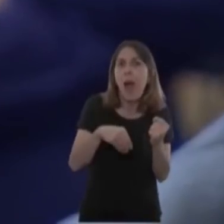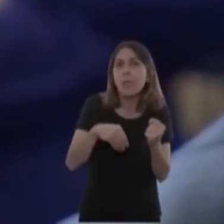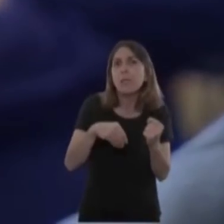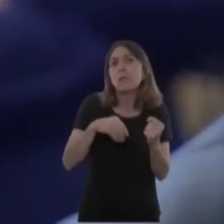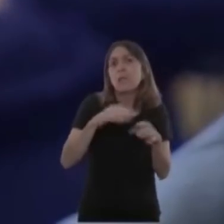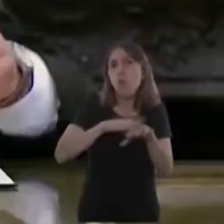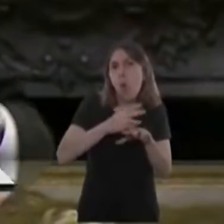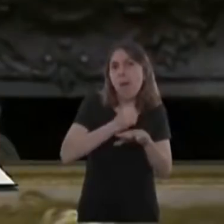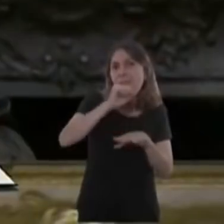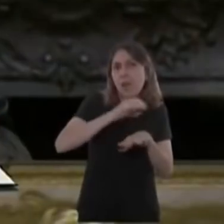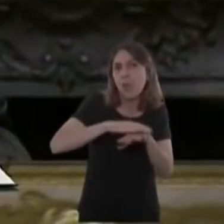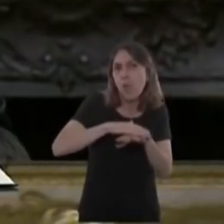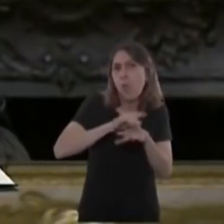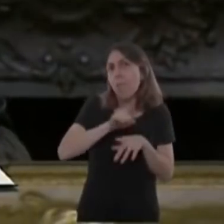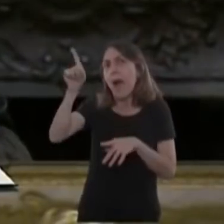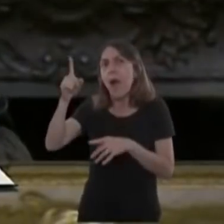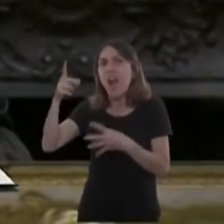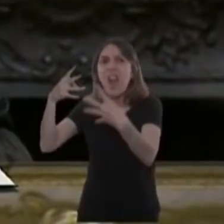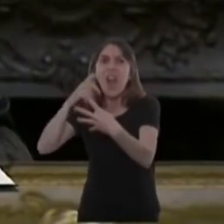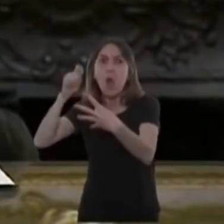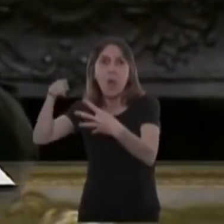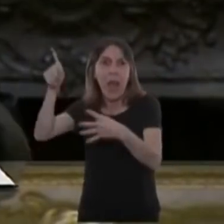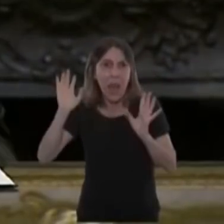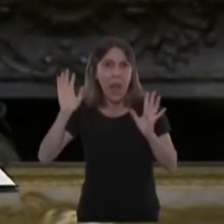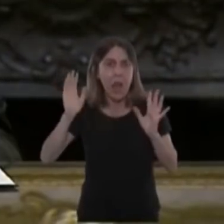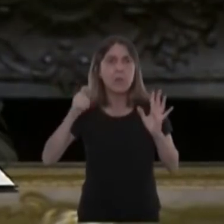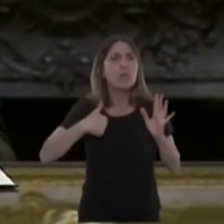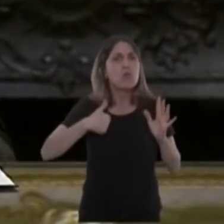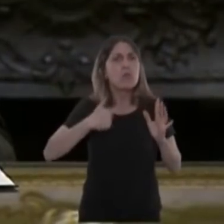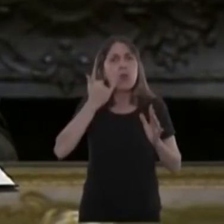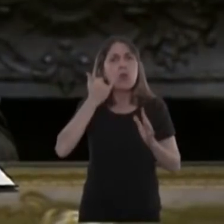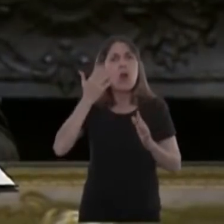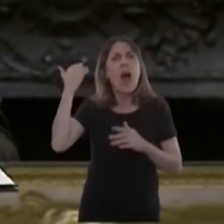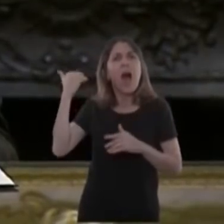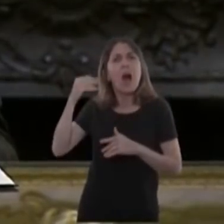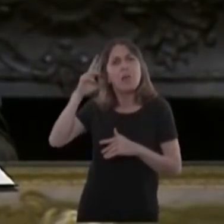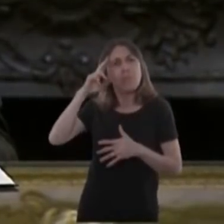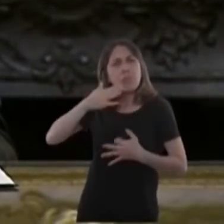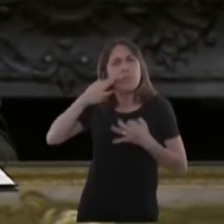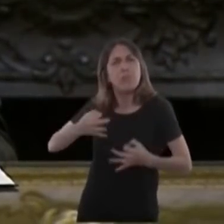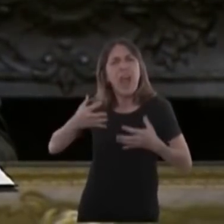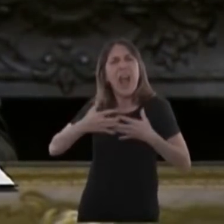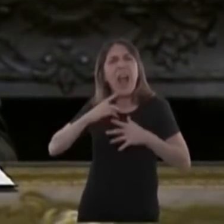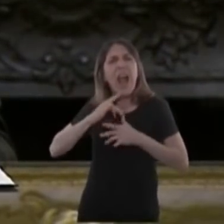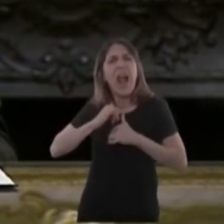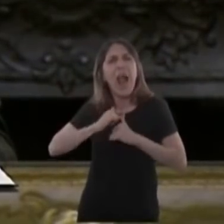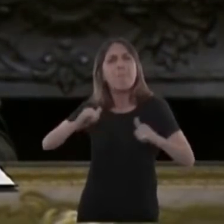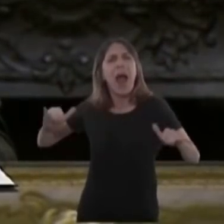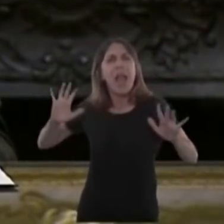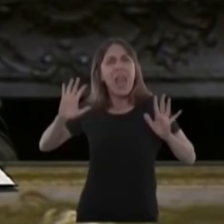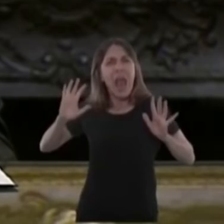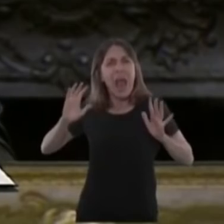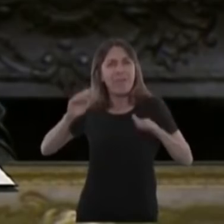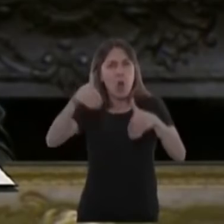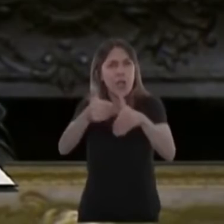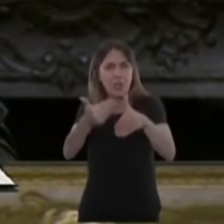lo vas a poder cobrar o no, porque esa liquidación no es pagada por ANSES, sino por el municipio. Así que mucha atención